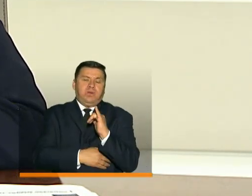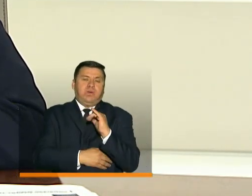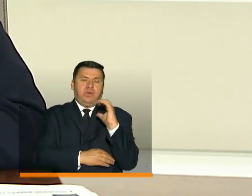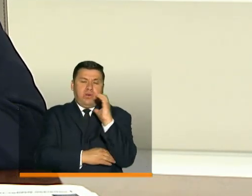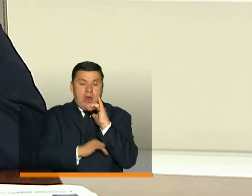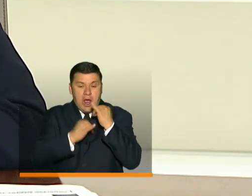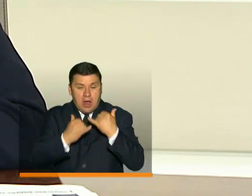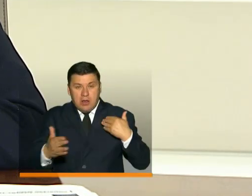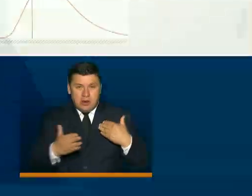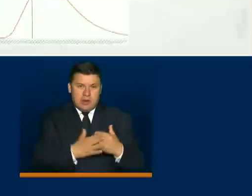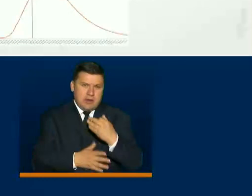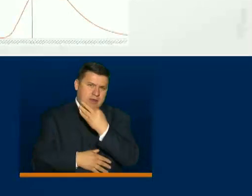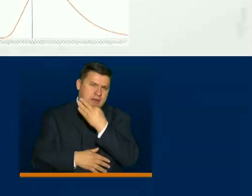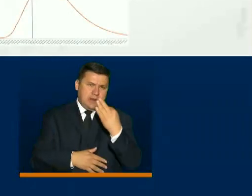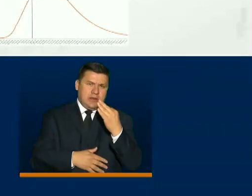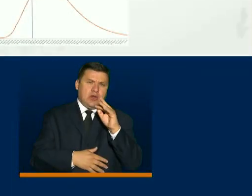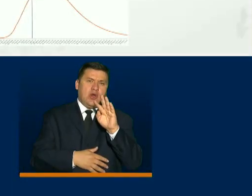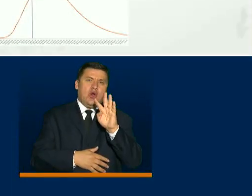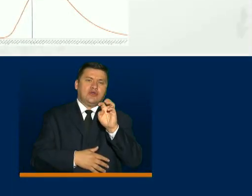al momento